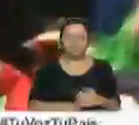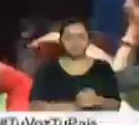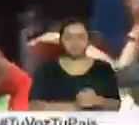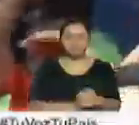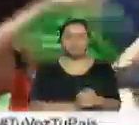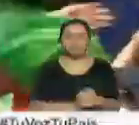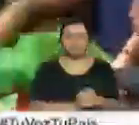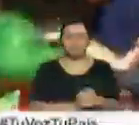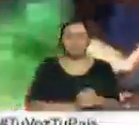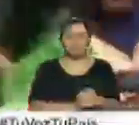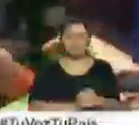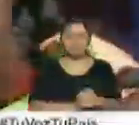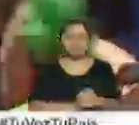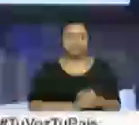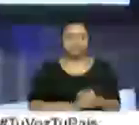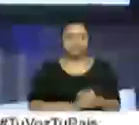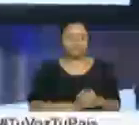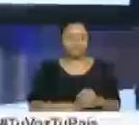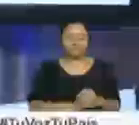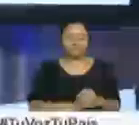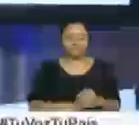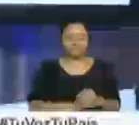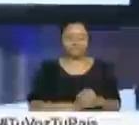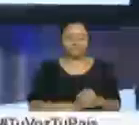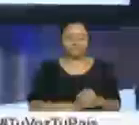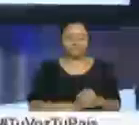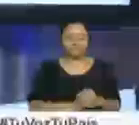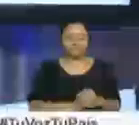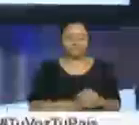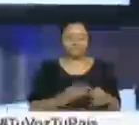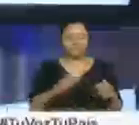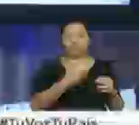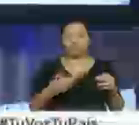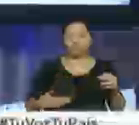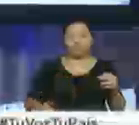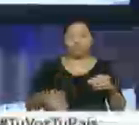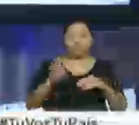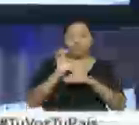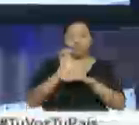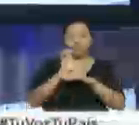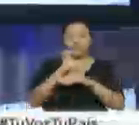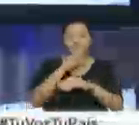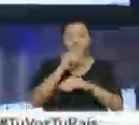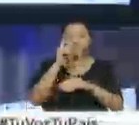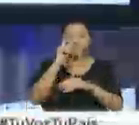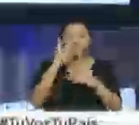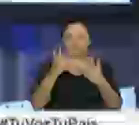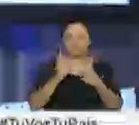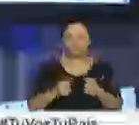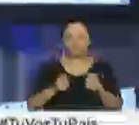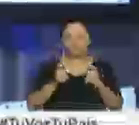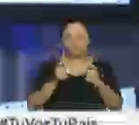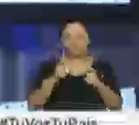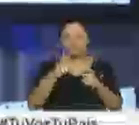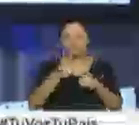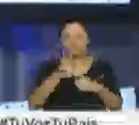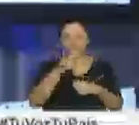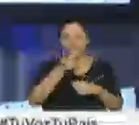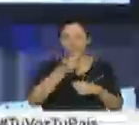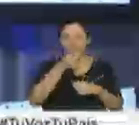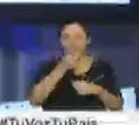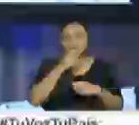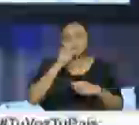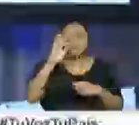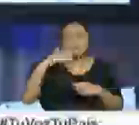Carolina Díaz, Noticiero Ciudadano. El presidente de la República, Rafael Correa, ofreció una entrevista para el